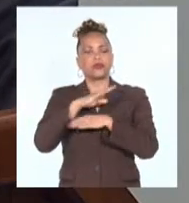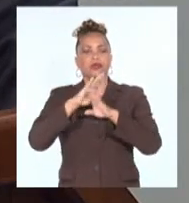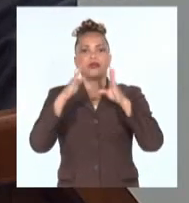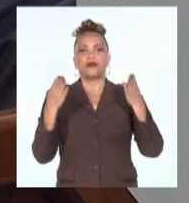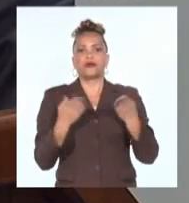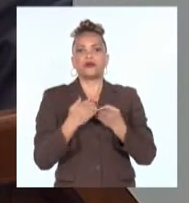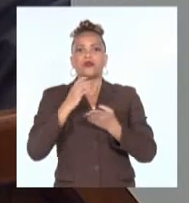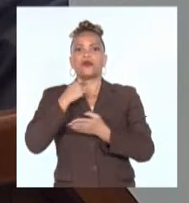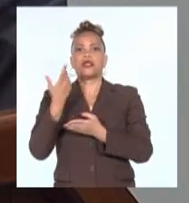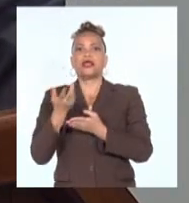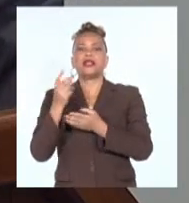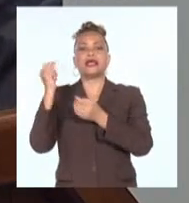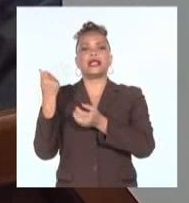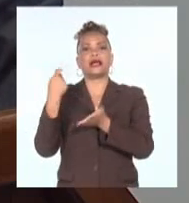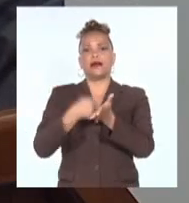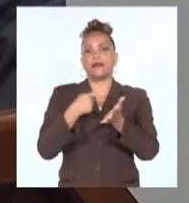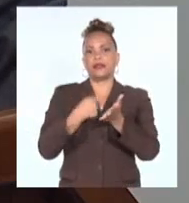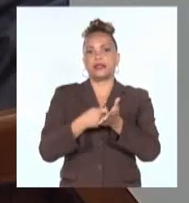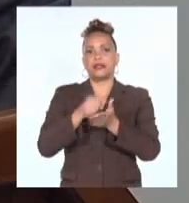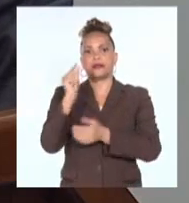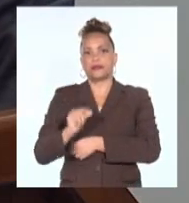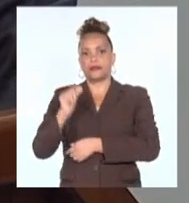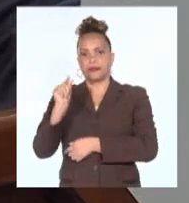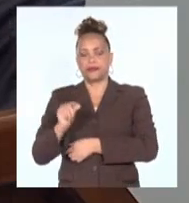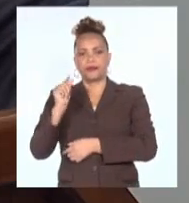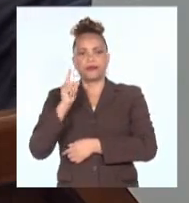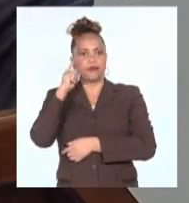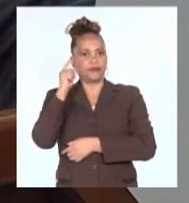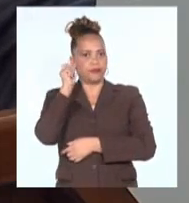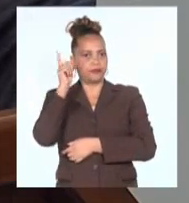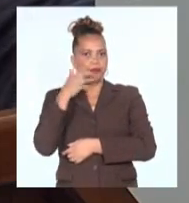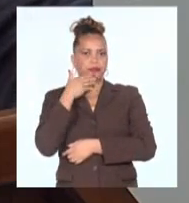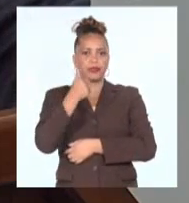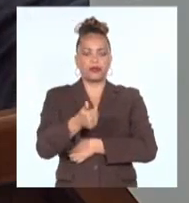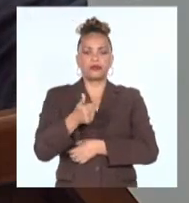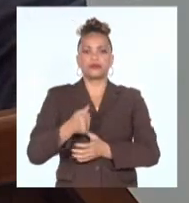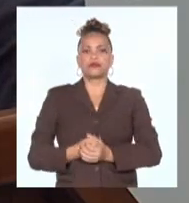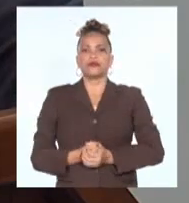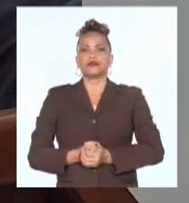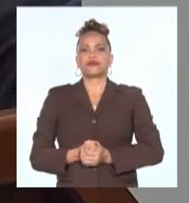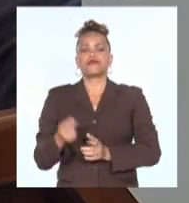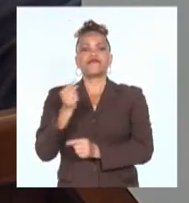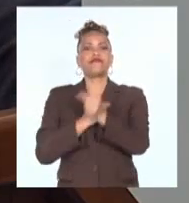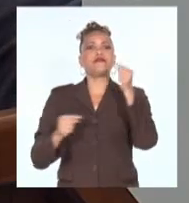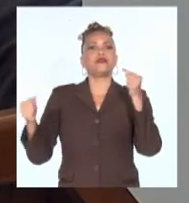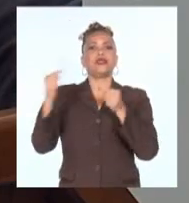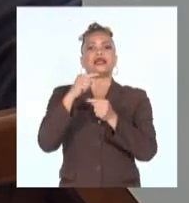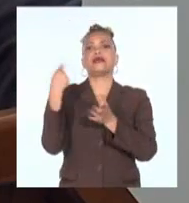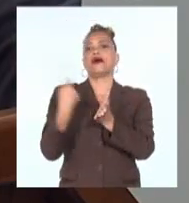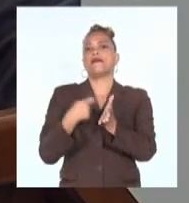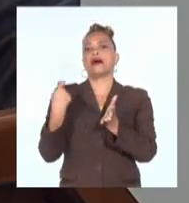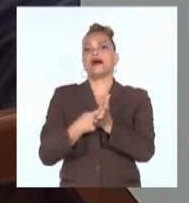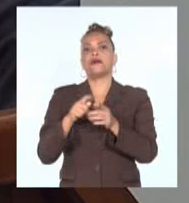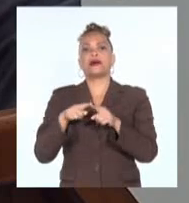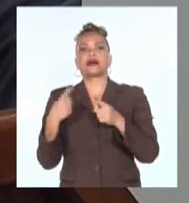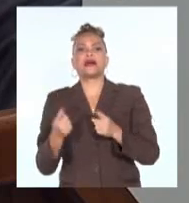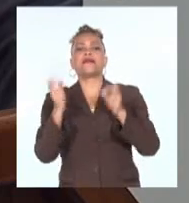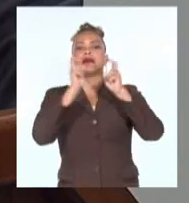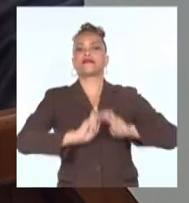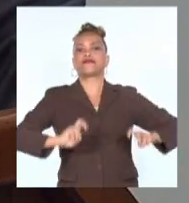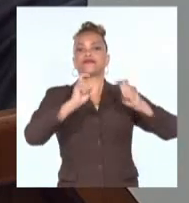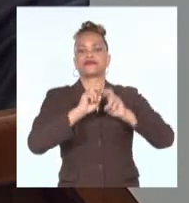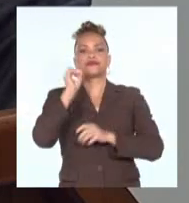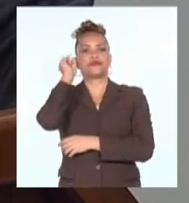capital humano de alto nivel en estas materias. Asimismo, se ha priorizado el financiamiento para investigación,